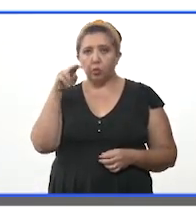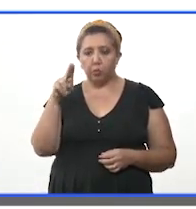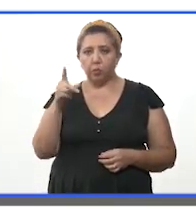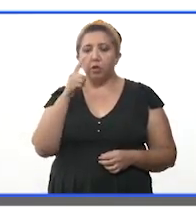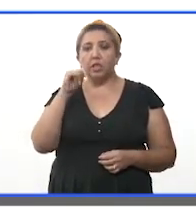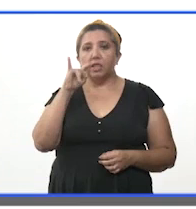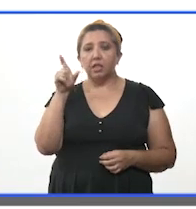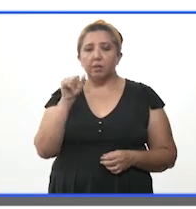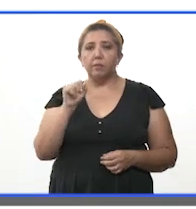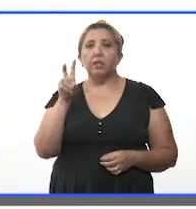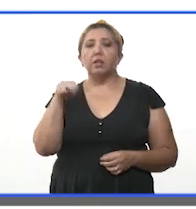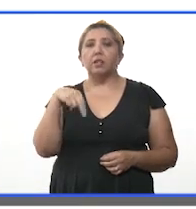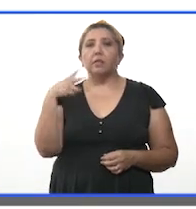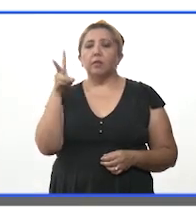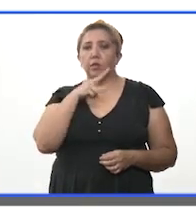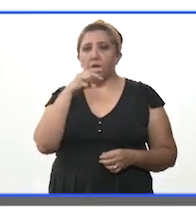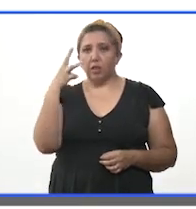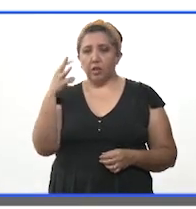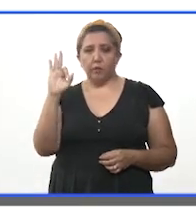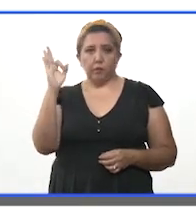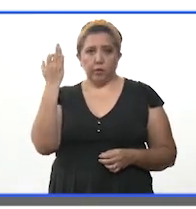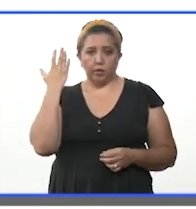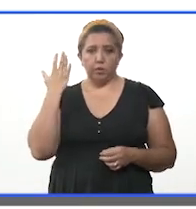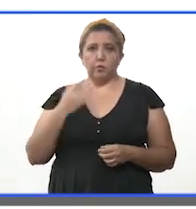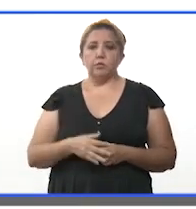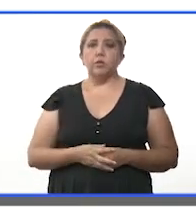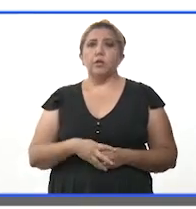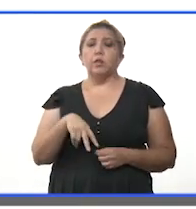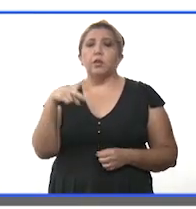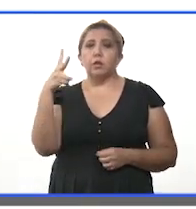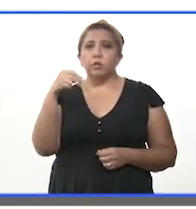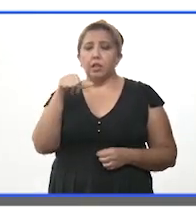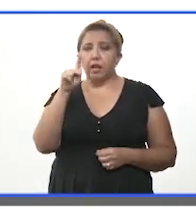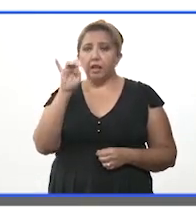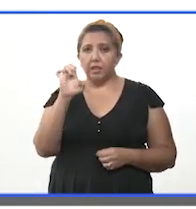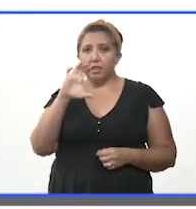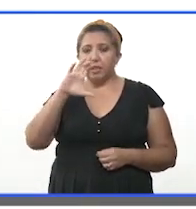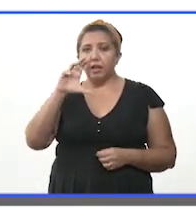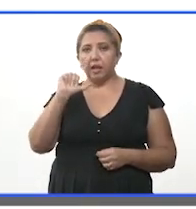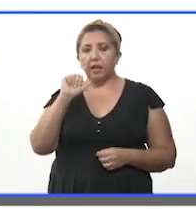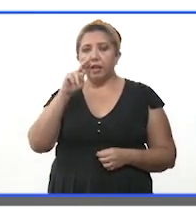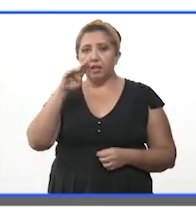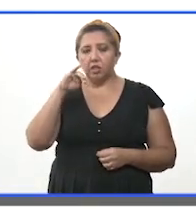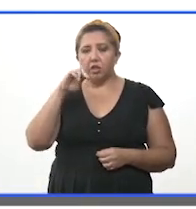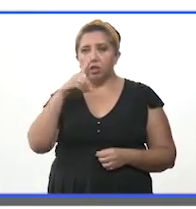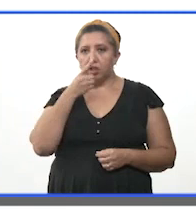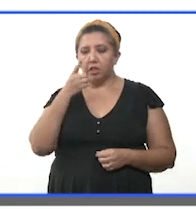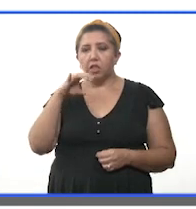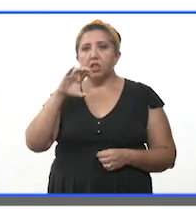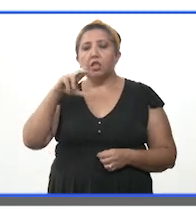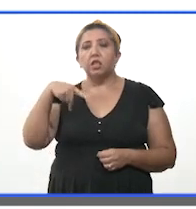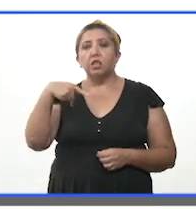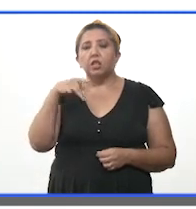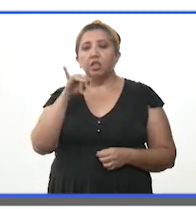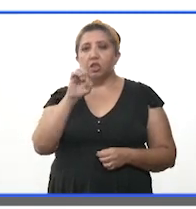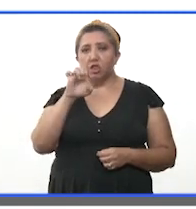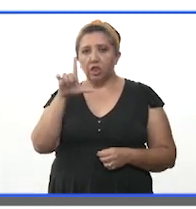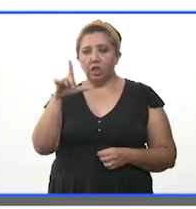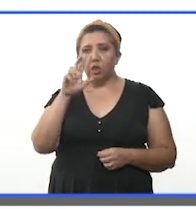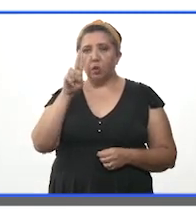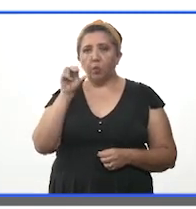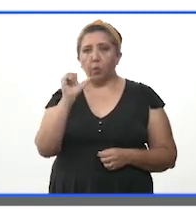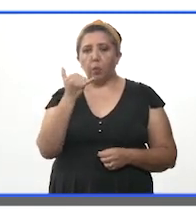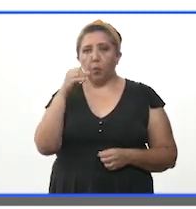Tecash, Tizimín y Valladolid, y 3 foráneos, 2 en Aquil, Cacalchen, Chemash, Concal, Quinchil, Oxcuscab y